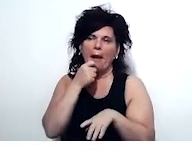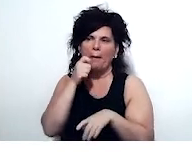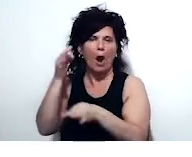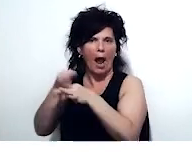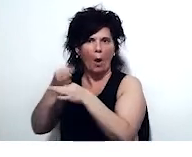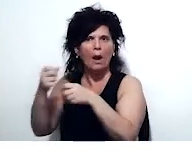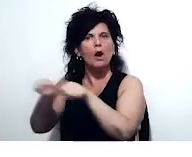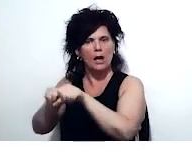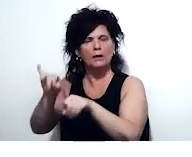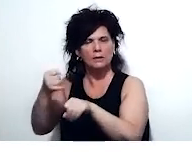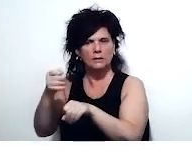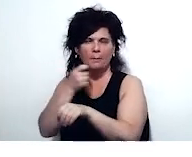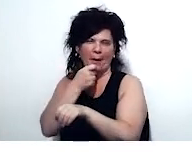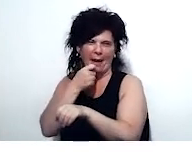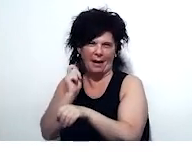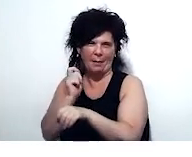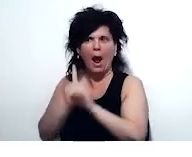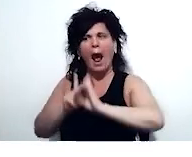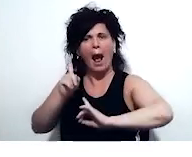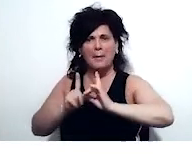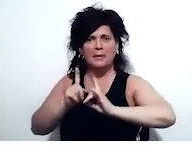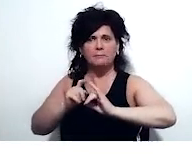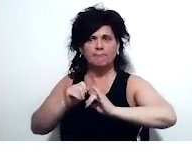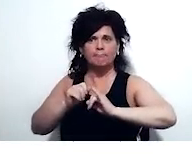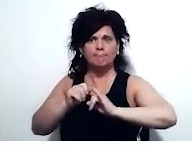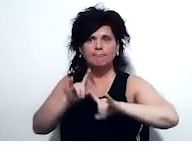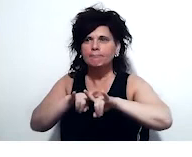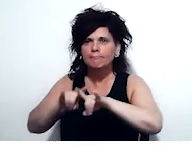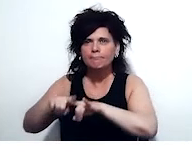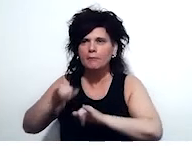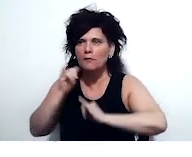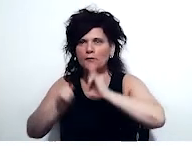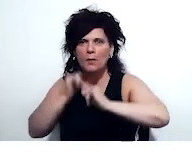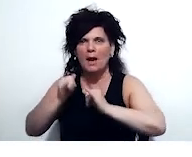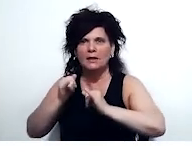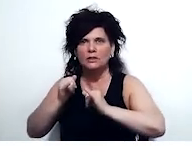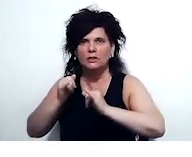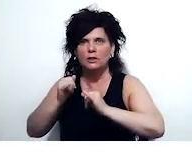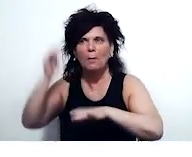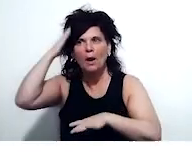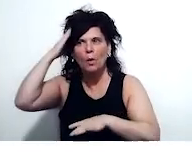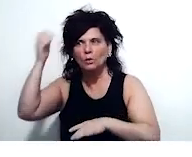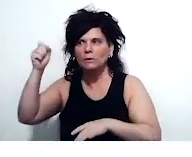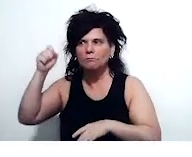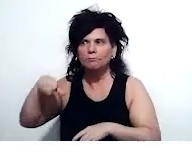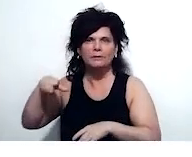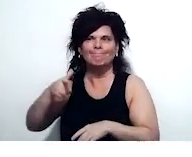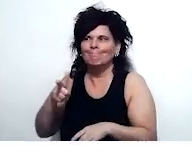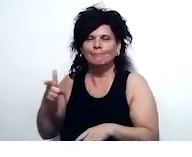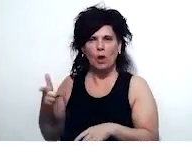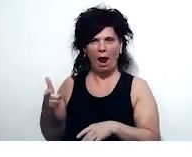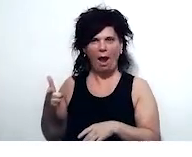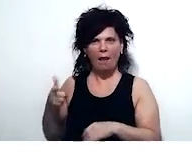escuela está conectada, a veces no hay contenidos para la cultura local o en idioma local,